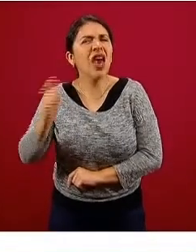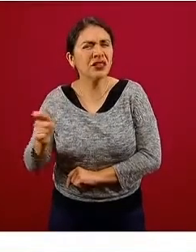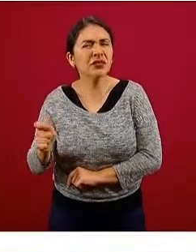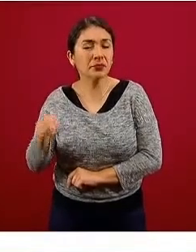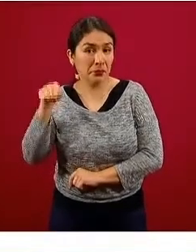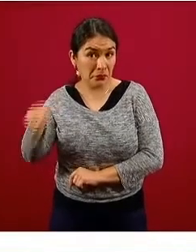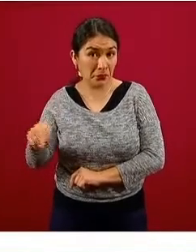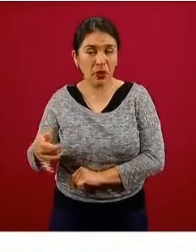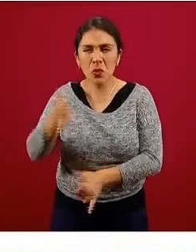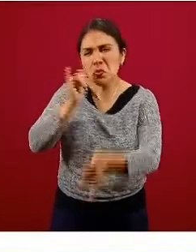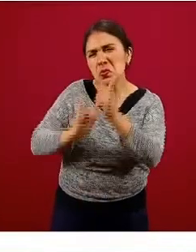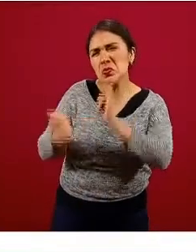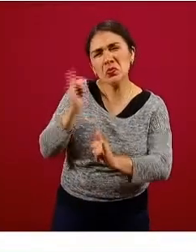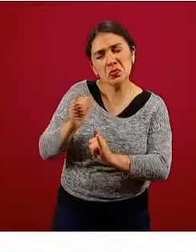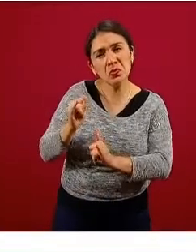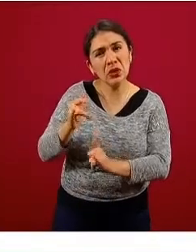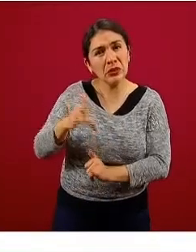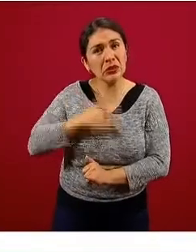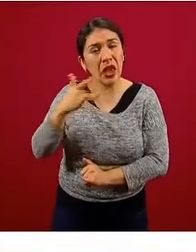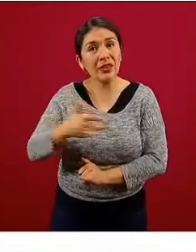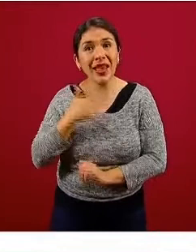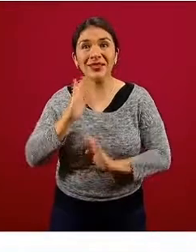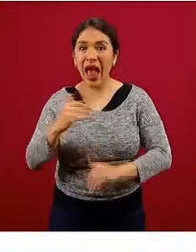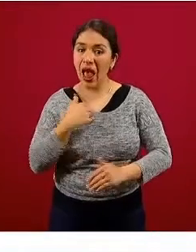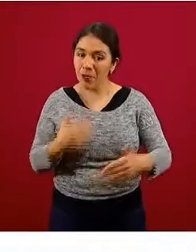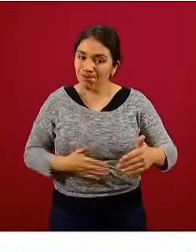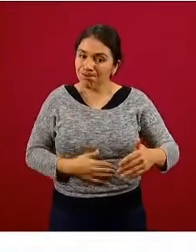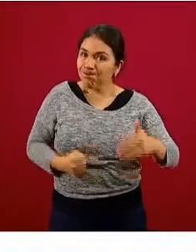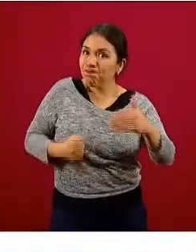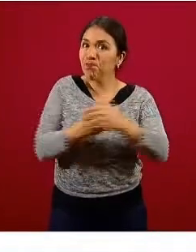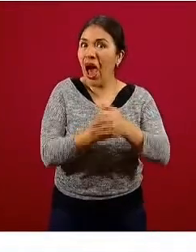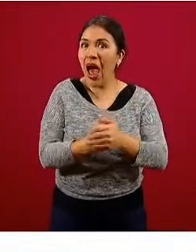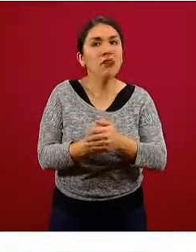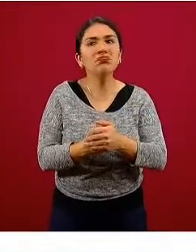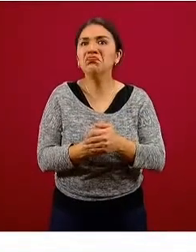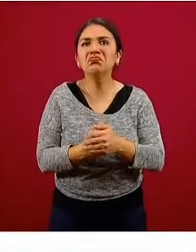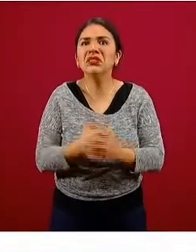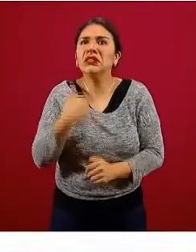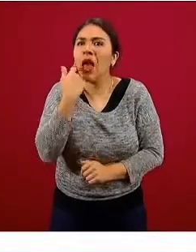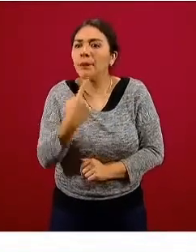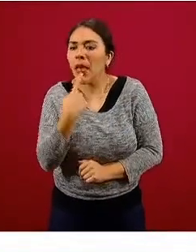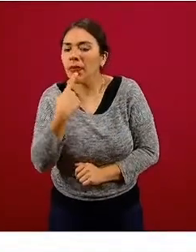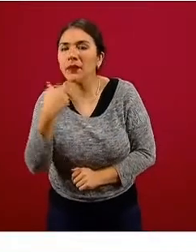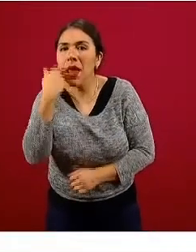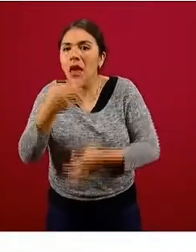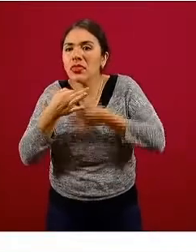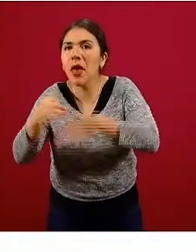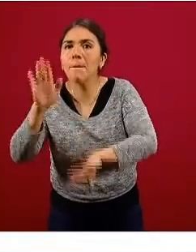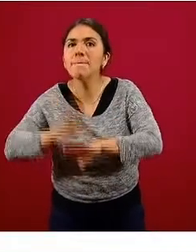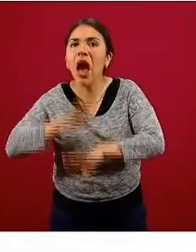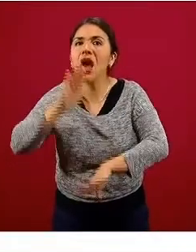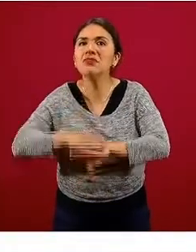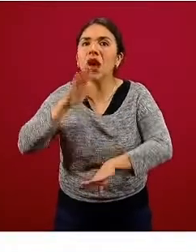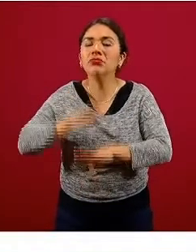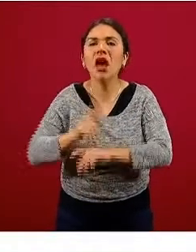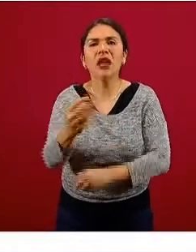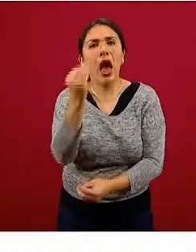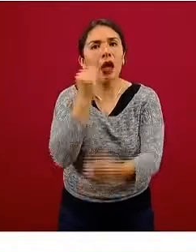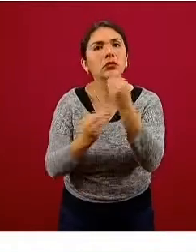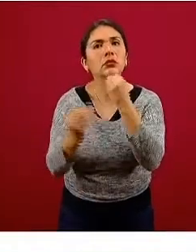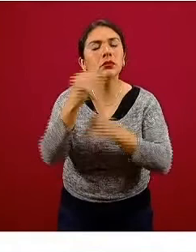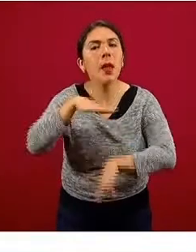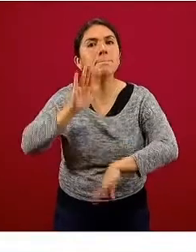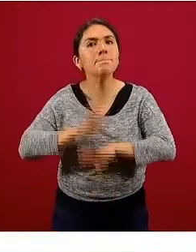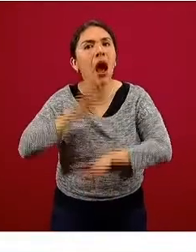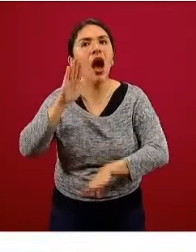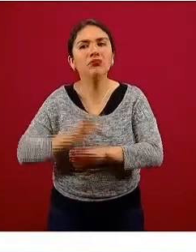Las calorías líquidas no generan saciedad, ni en el corto ni en el mediano plazo. De modo que uno acaba comiendo